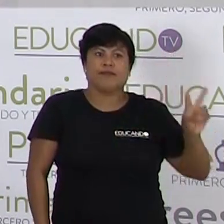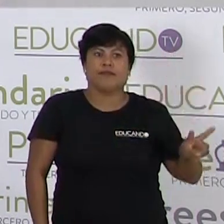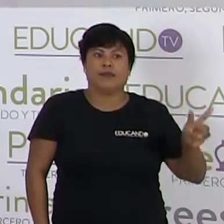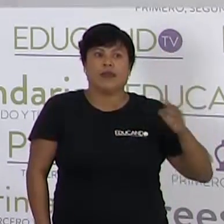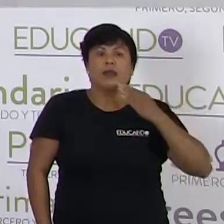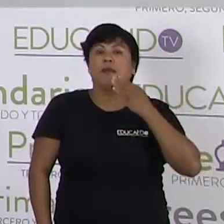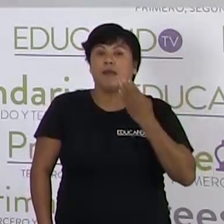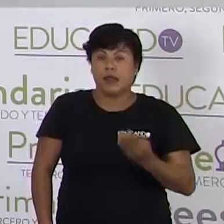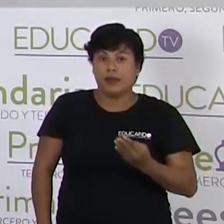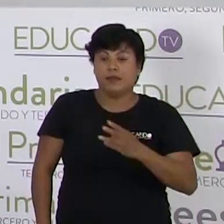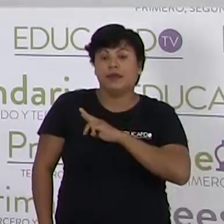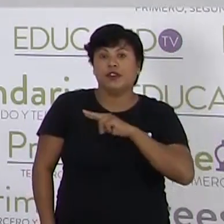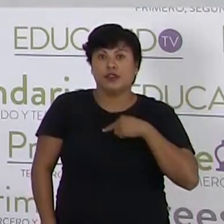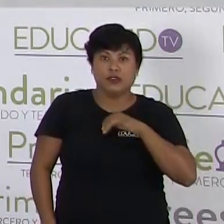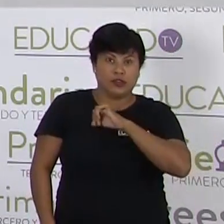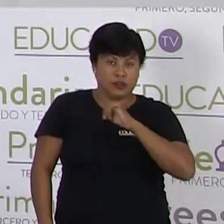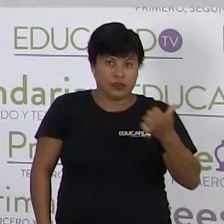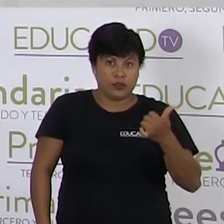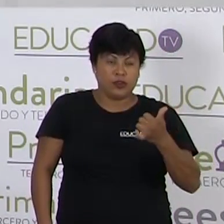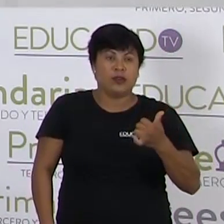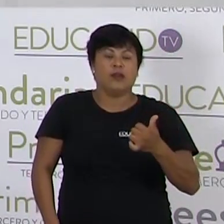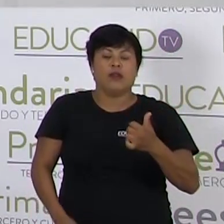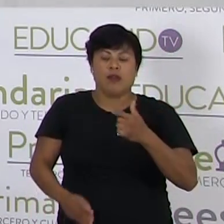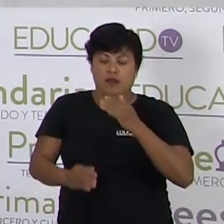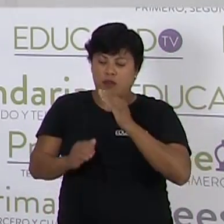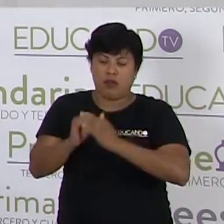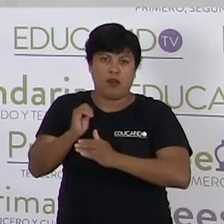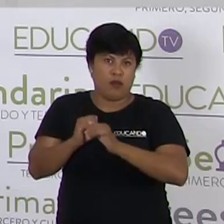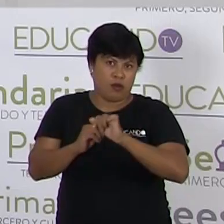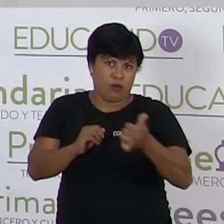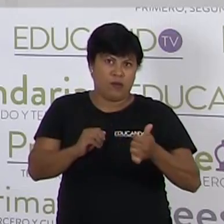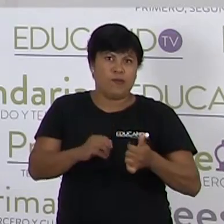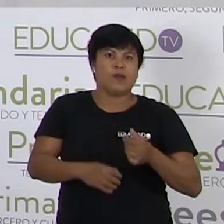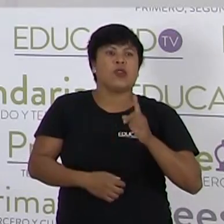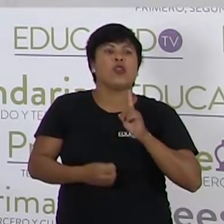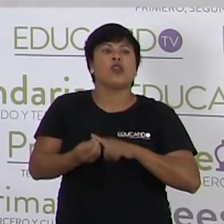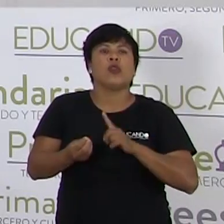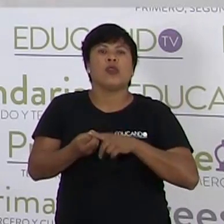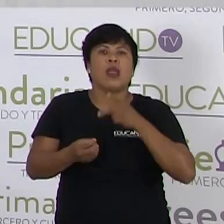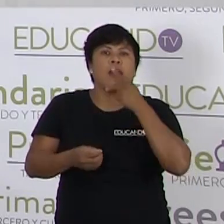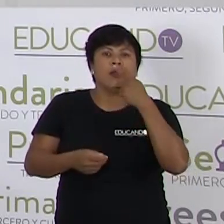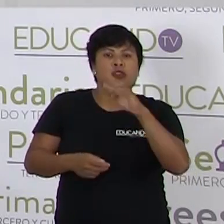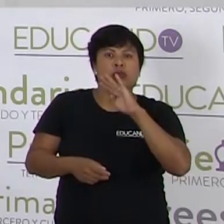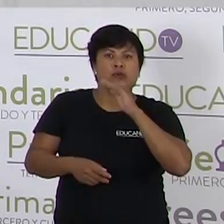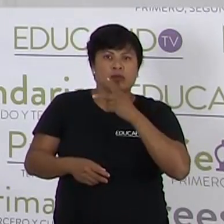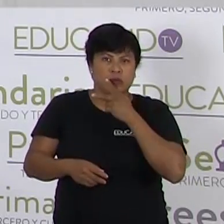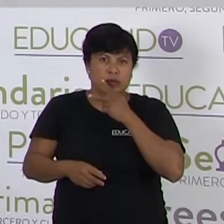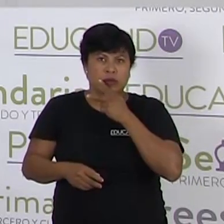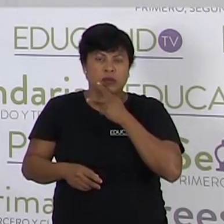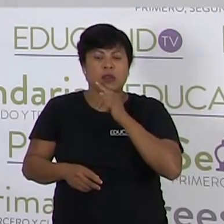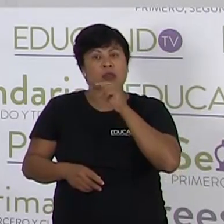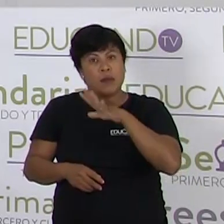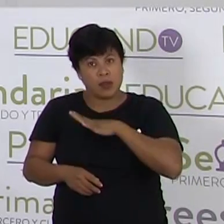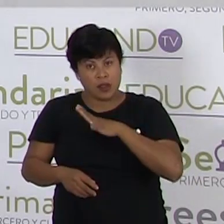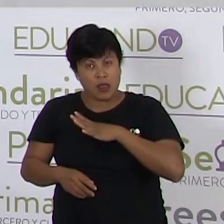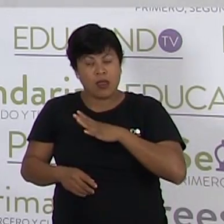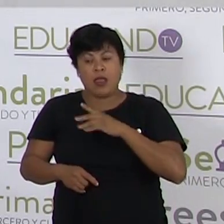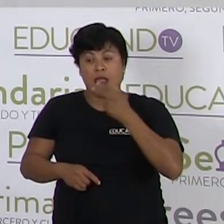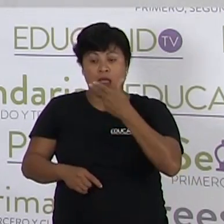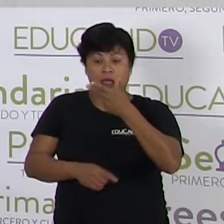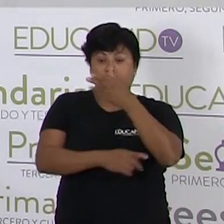Muy bien, vamos a la última, casi última parte donde nos habla de sus papás. Encontramos también que